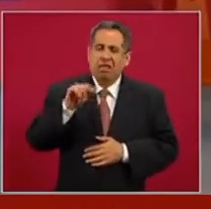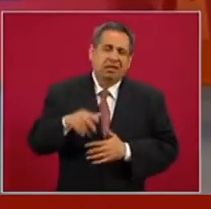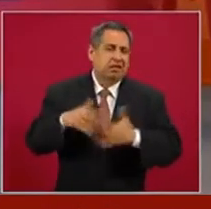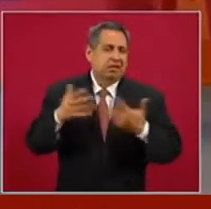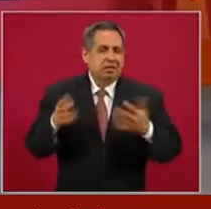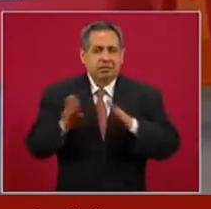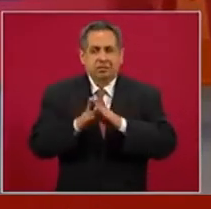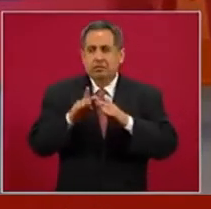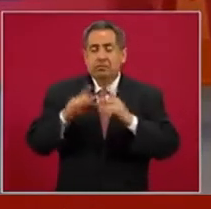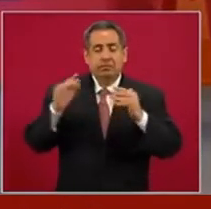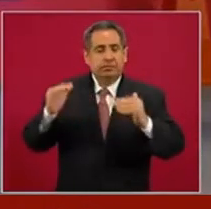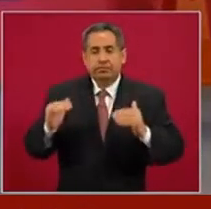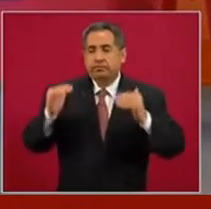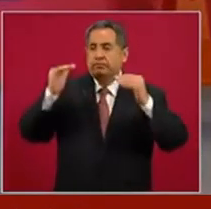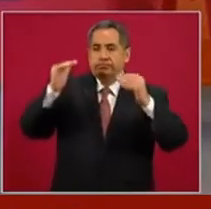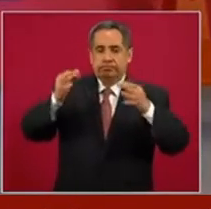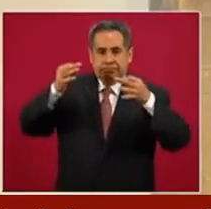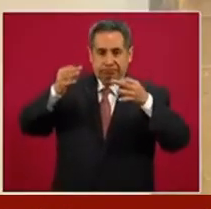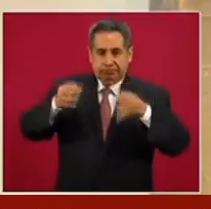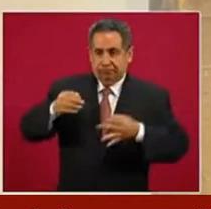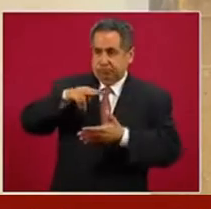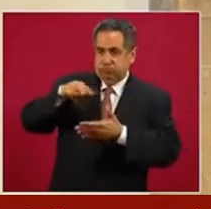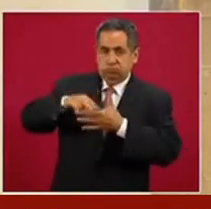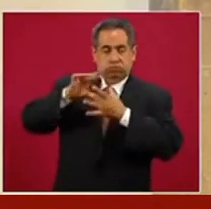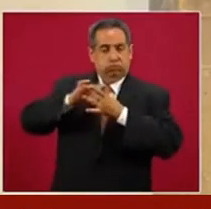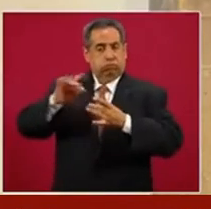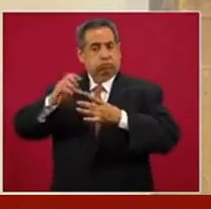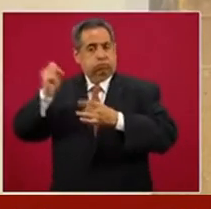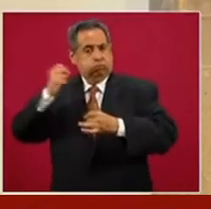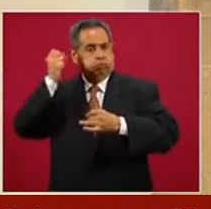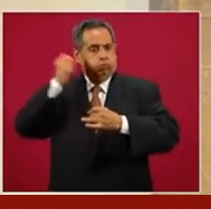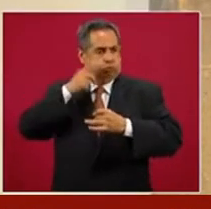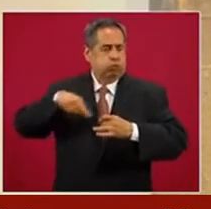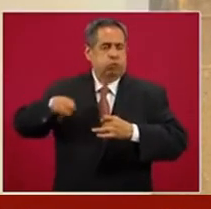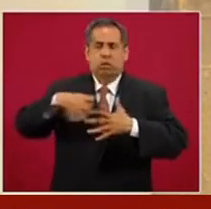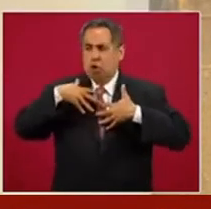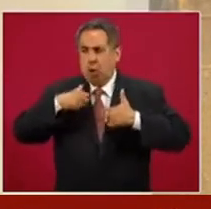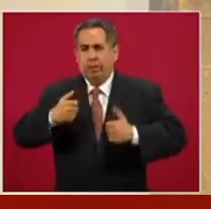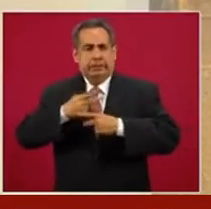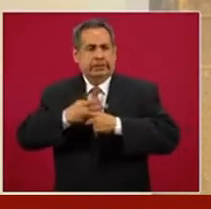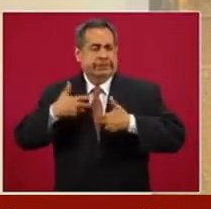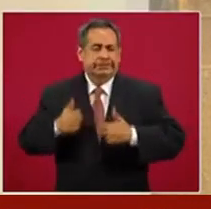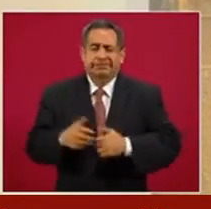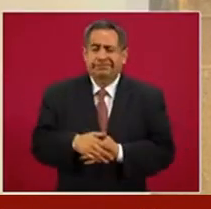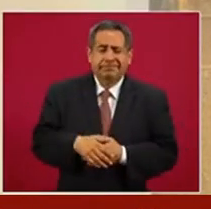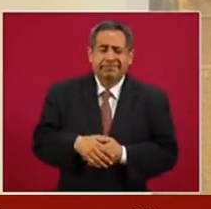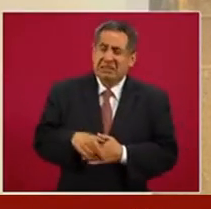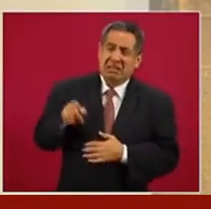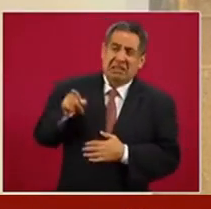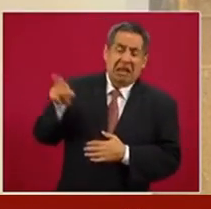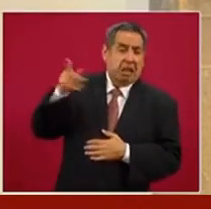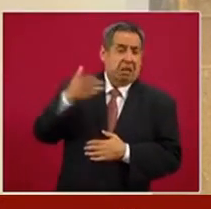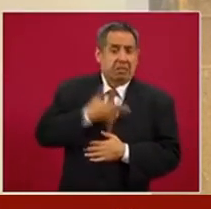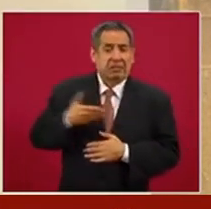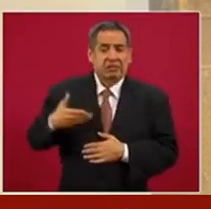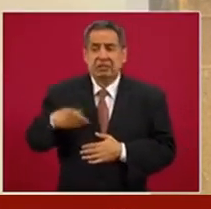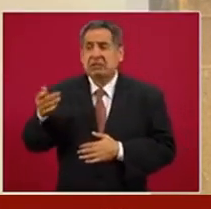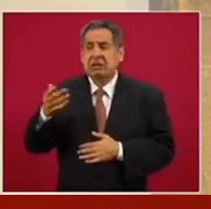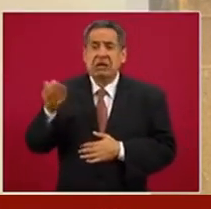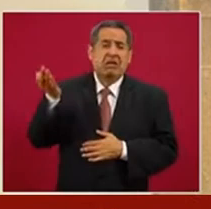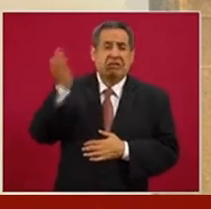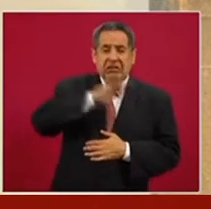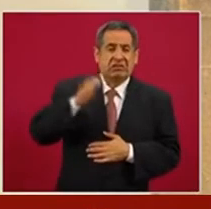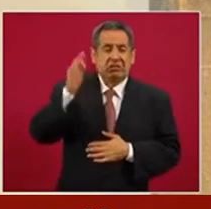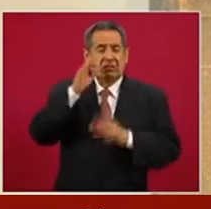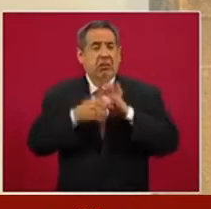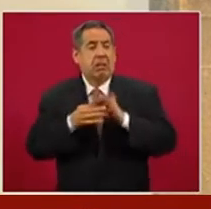la tribuna presidencial de la que debería emanar un discurso tolerante. El presidente profiere juicios y propala falsedades que siembran